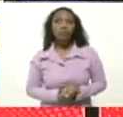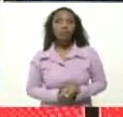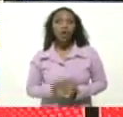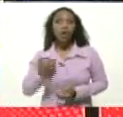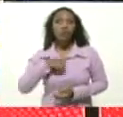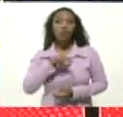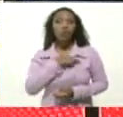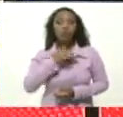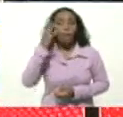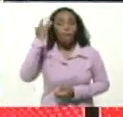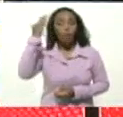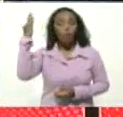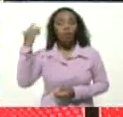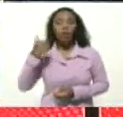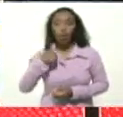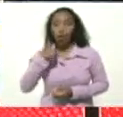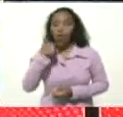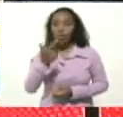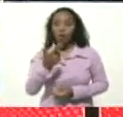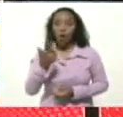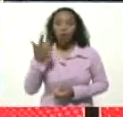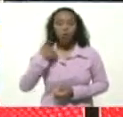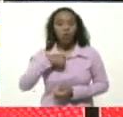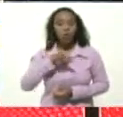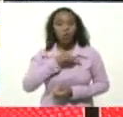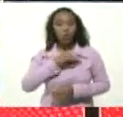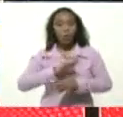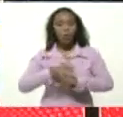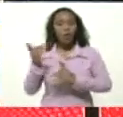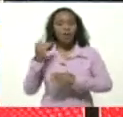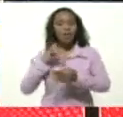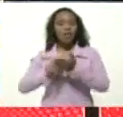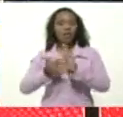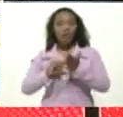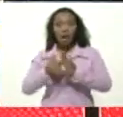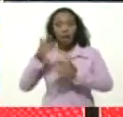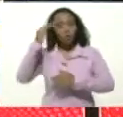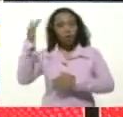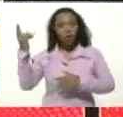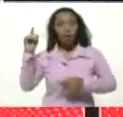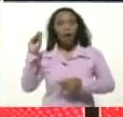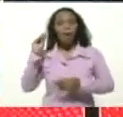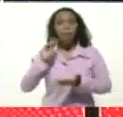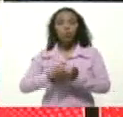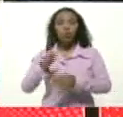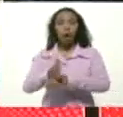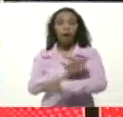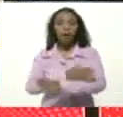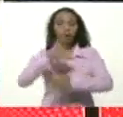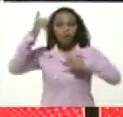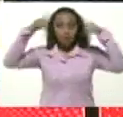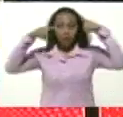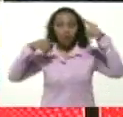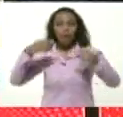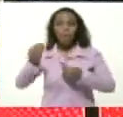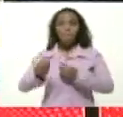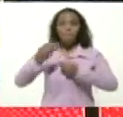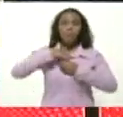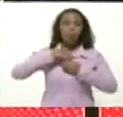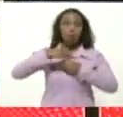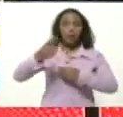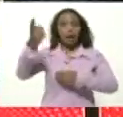Nosotros soñamos, digo nosotros, porque es un sueño que sembró el comandante Chávez en todos nosotros y